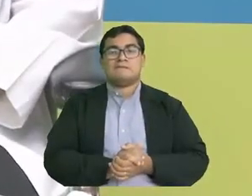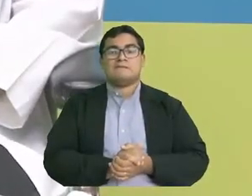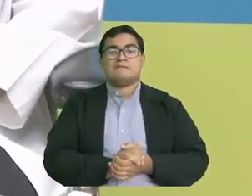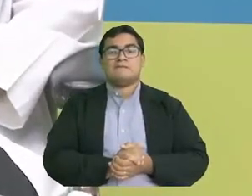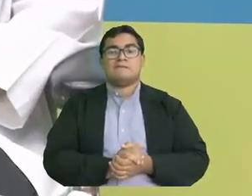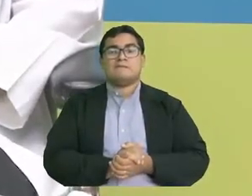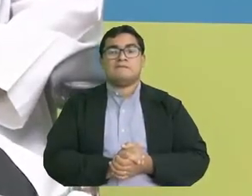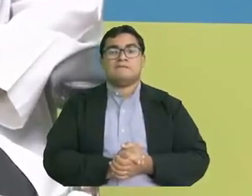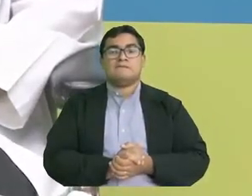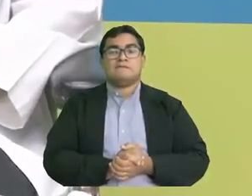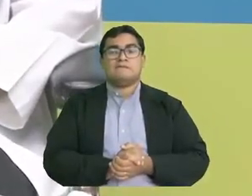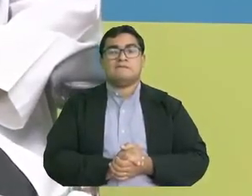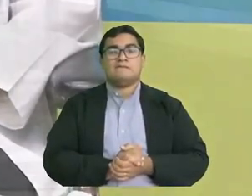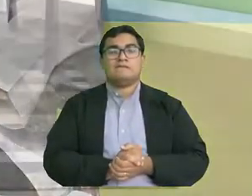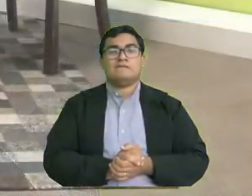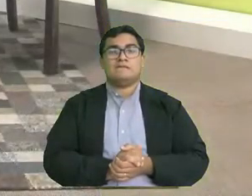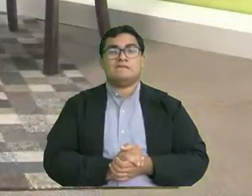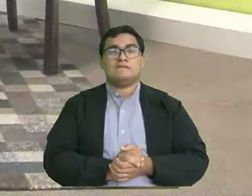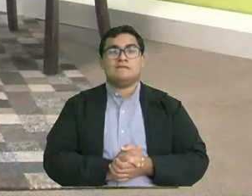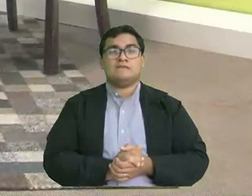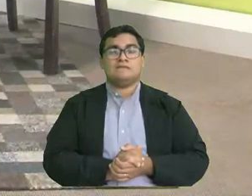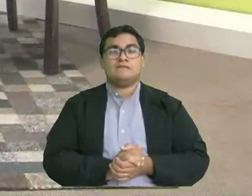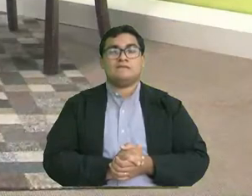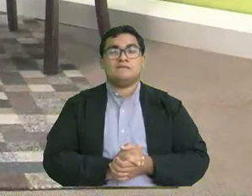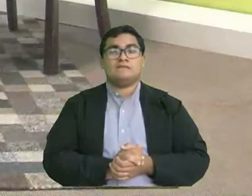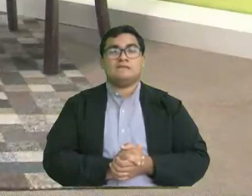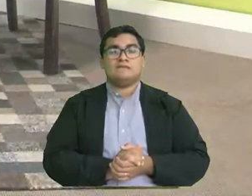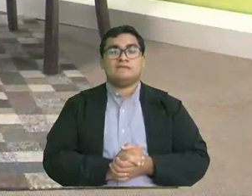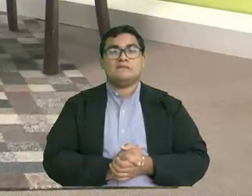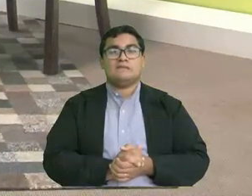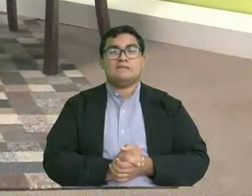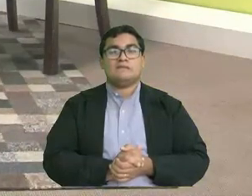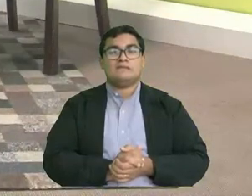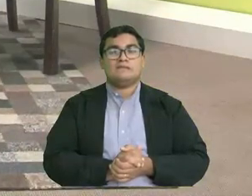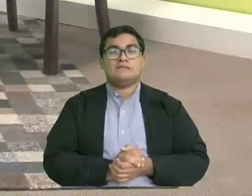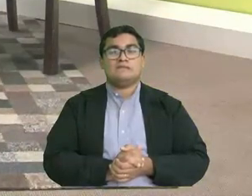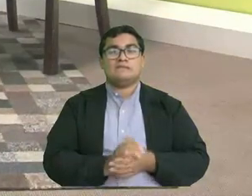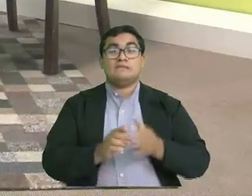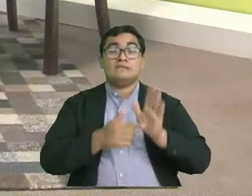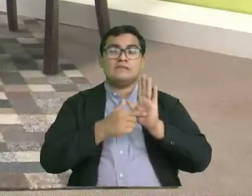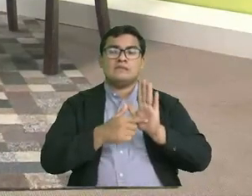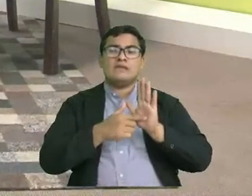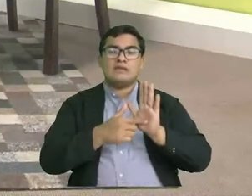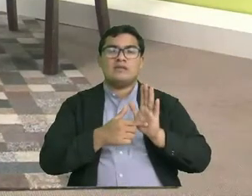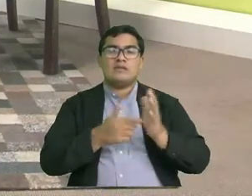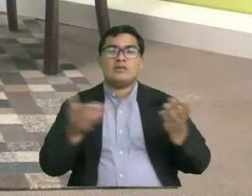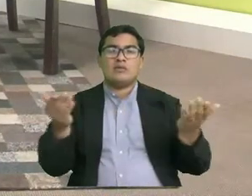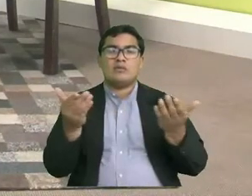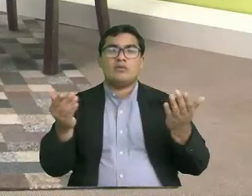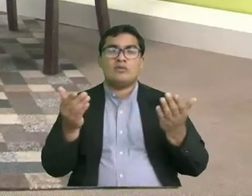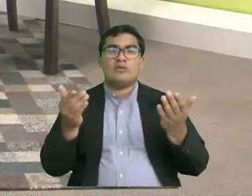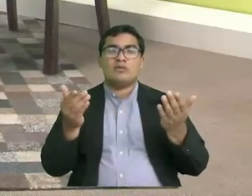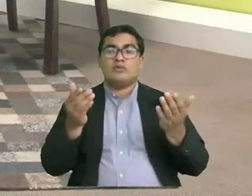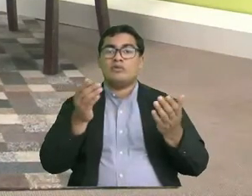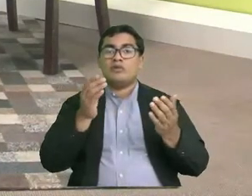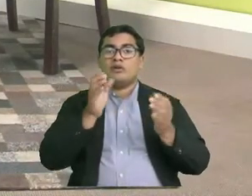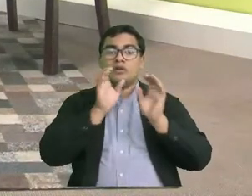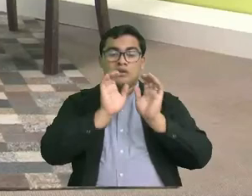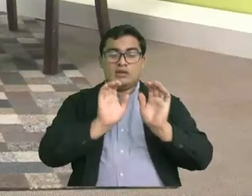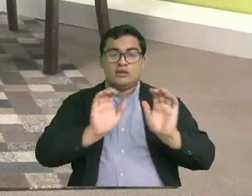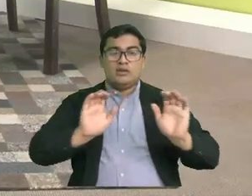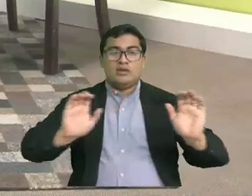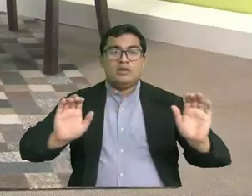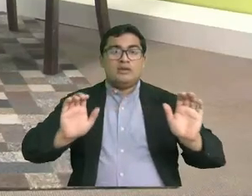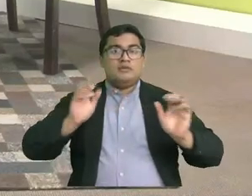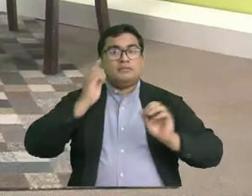tener. Ya. Ahora, ¿cómo es la reacción? No sé si se ha tocado con casos, doctor, de niños que se desarrollan,